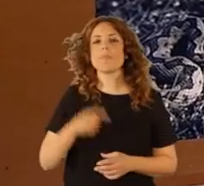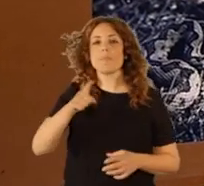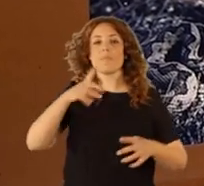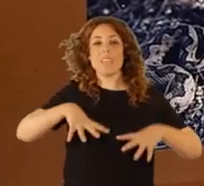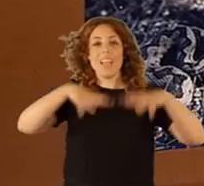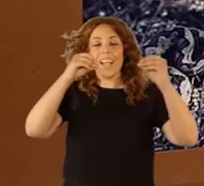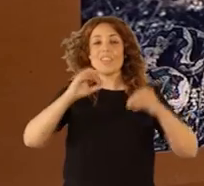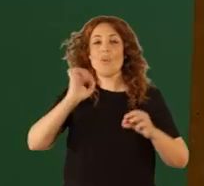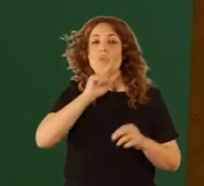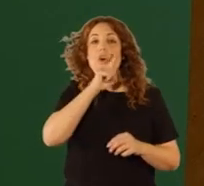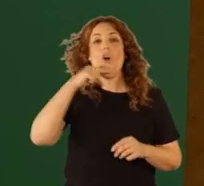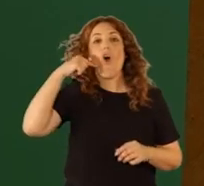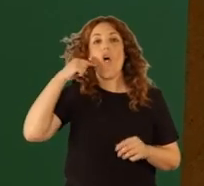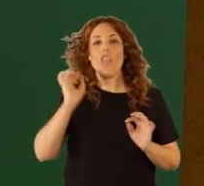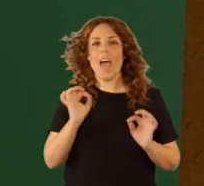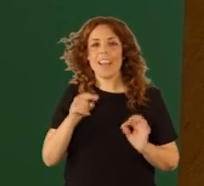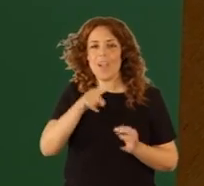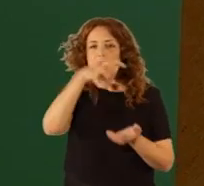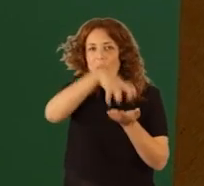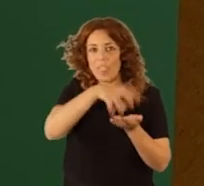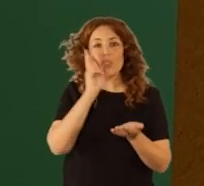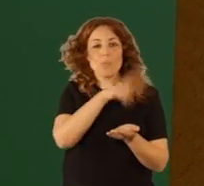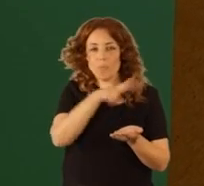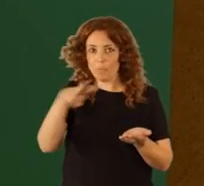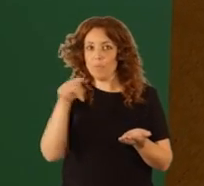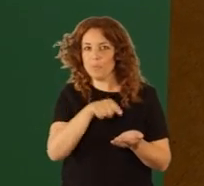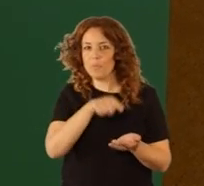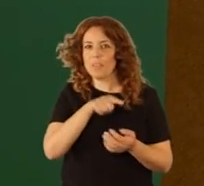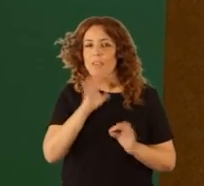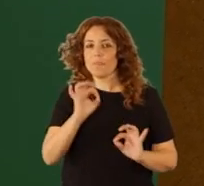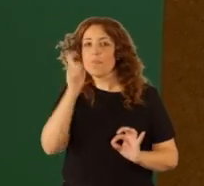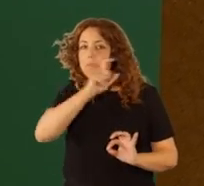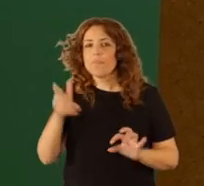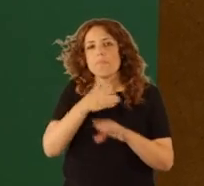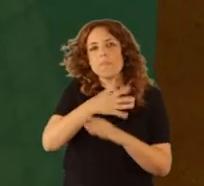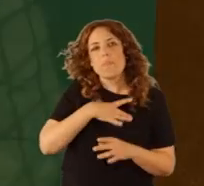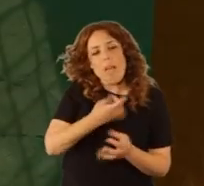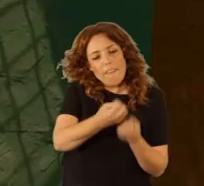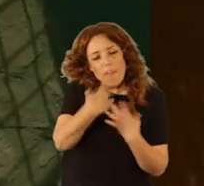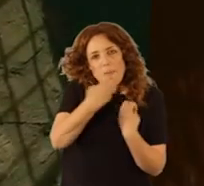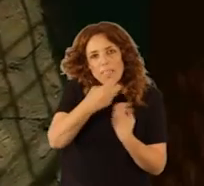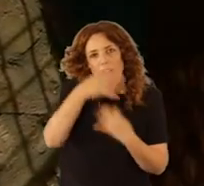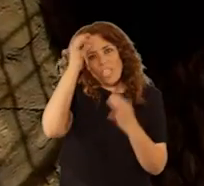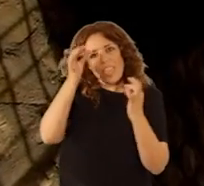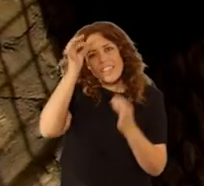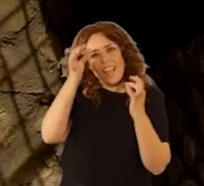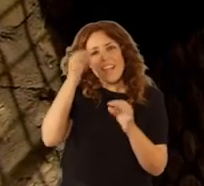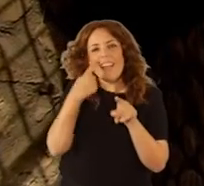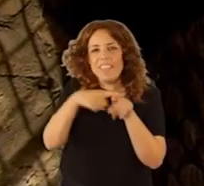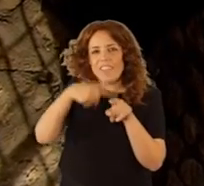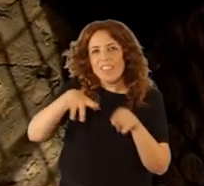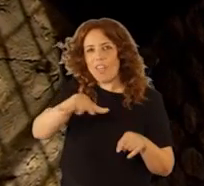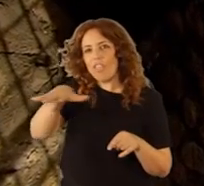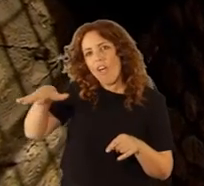en el castillo de jodar se encuentra uno de los centros de interpretación donde el visitante puede recoger información detallada de los